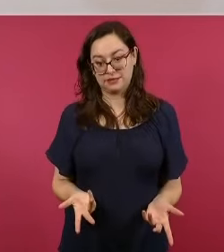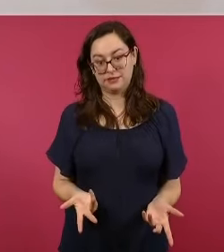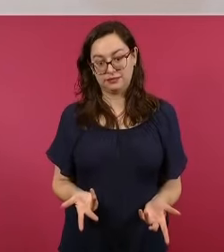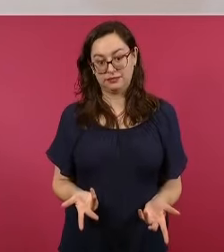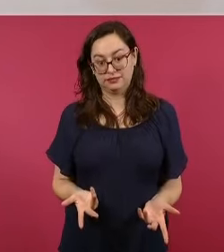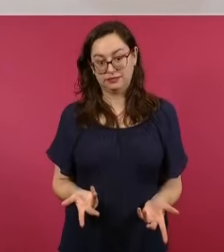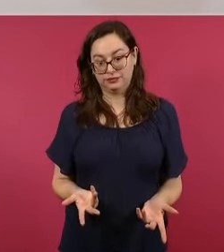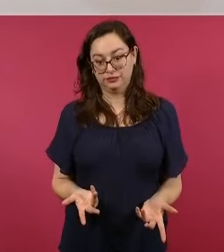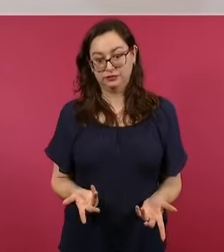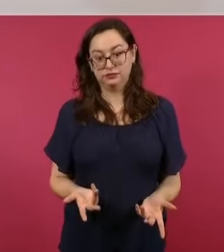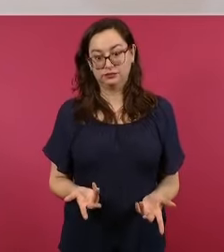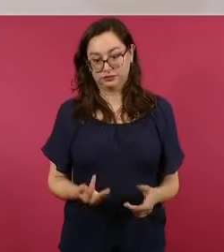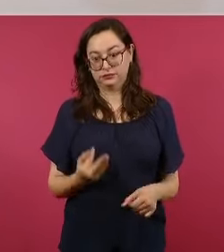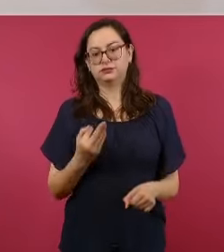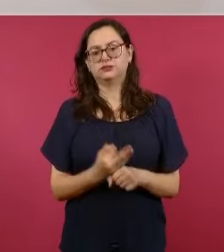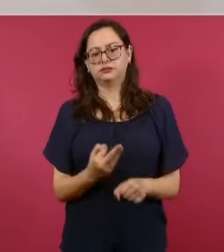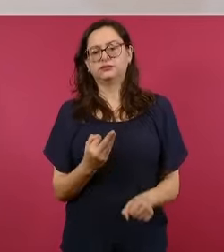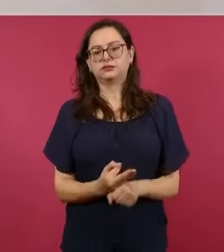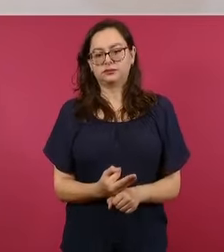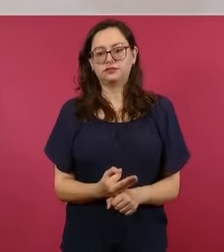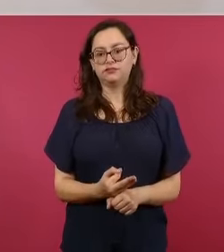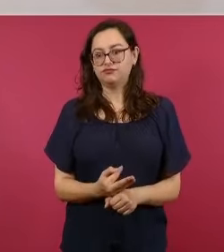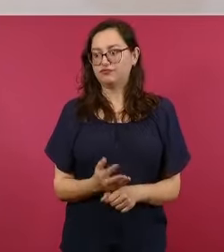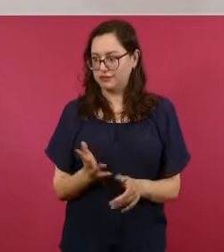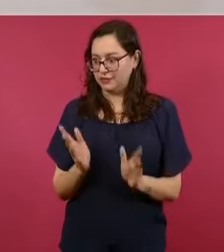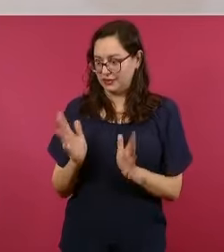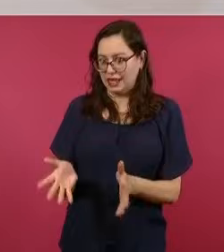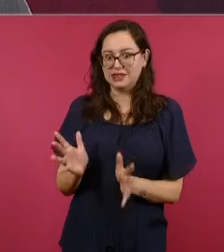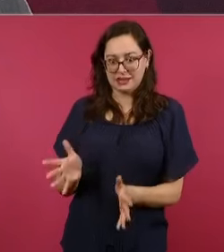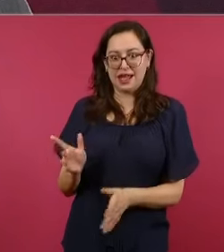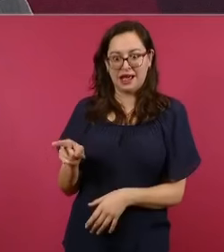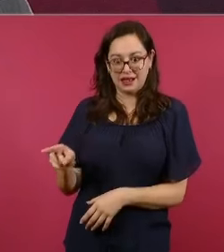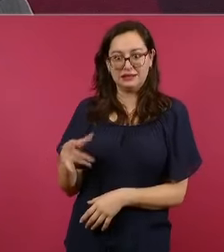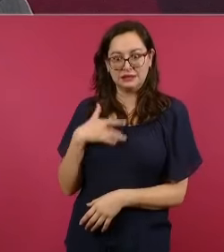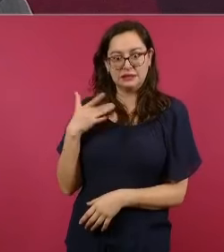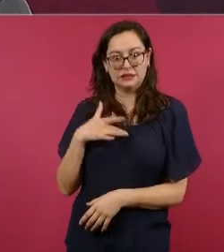está ahora demandando más